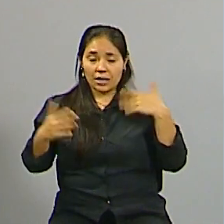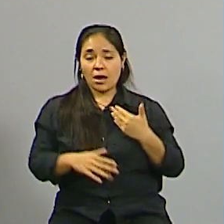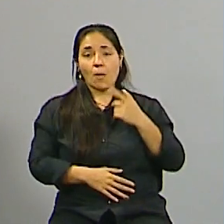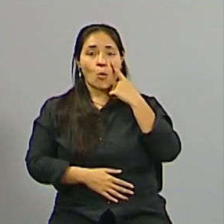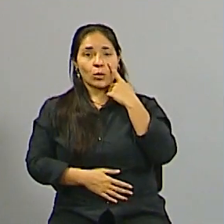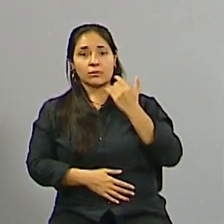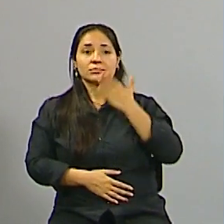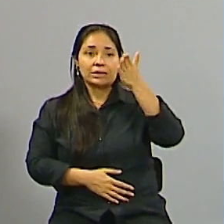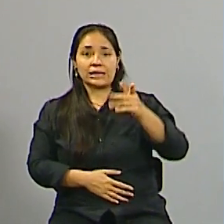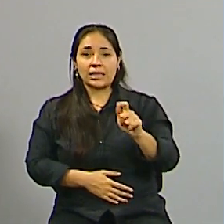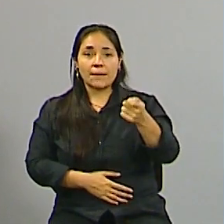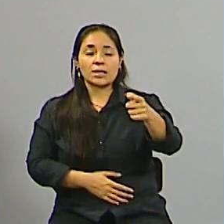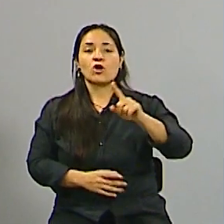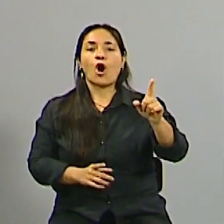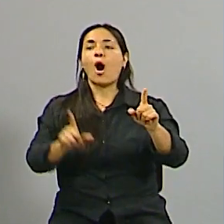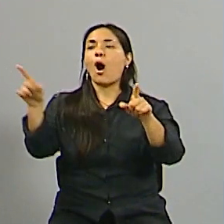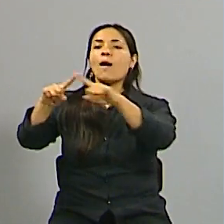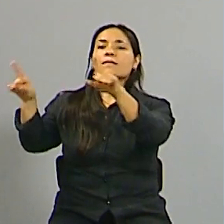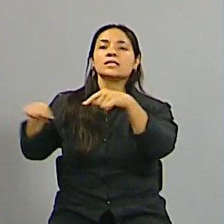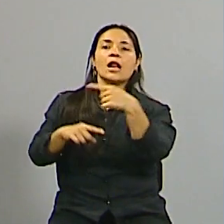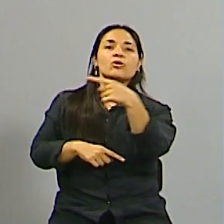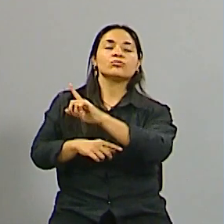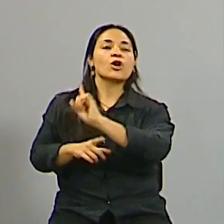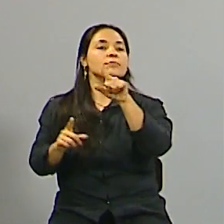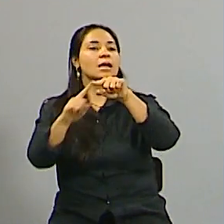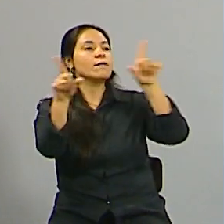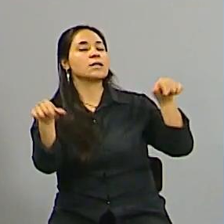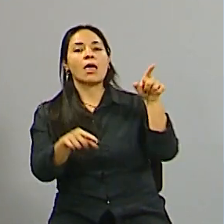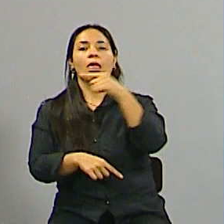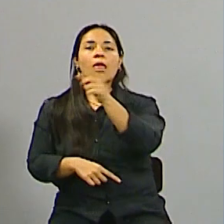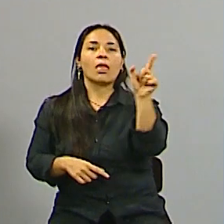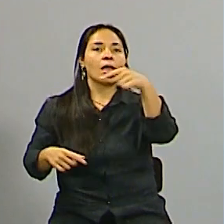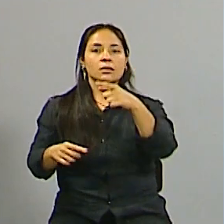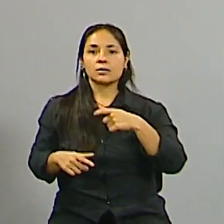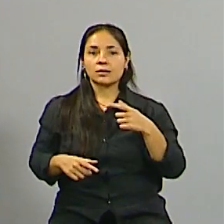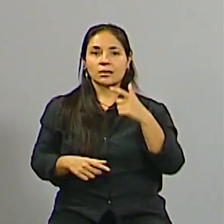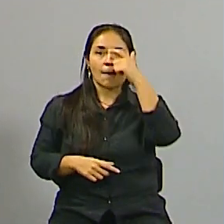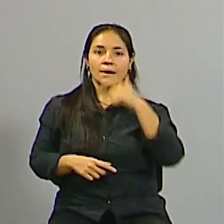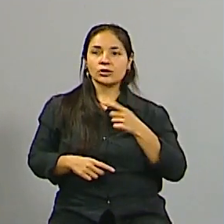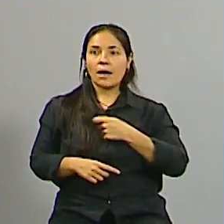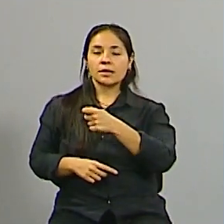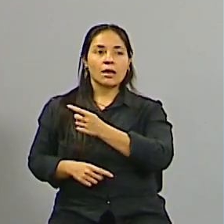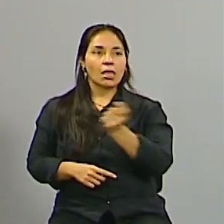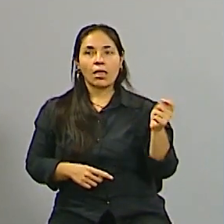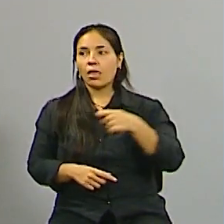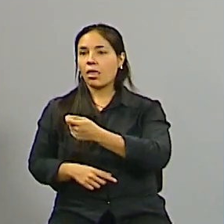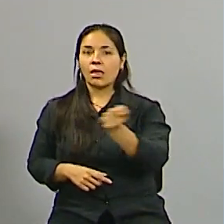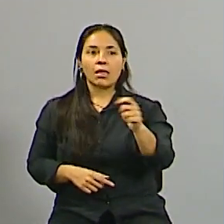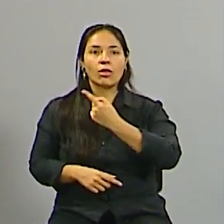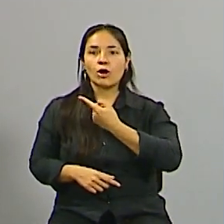y quiere hacer un trámite y dice, no, es en aquella oficina. Va a la otra oficina y dice, no, es en aquella. Y está medio día dando vueltas y nadie le pudo dar una respuesta.